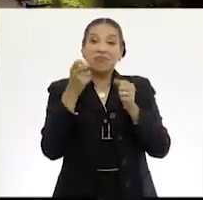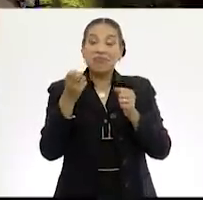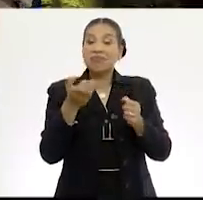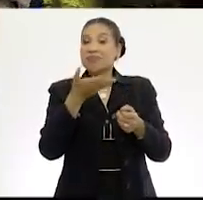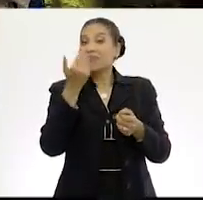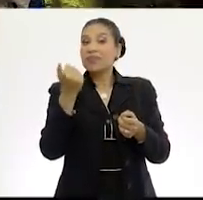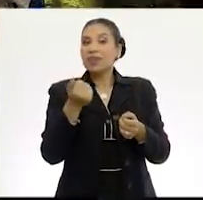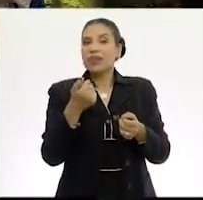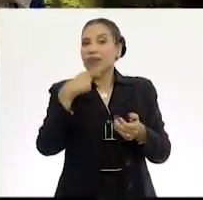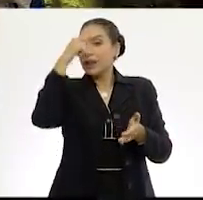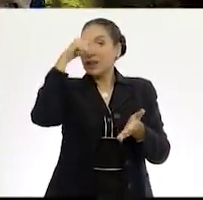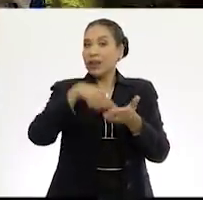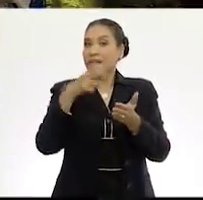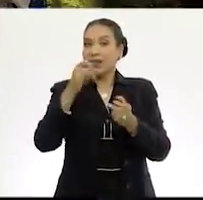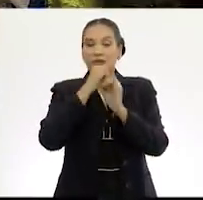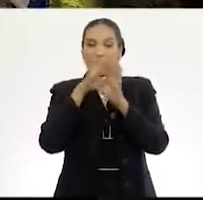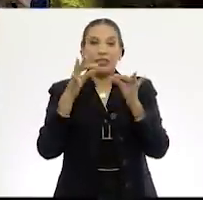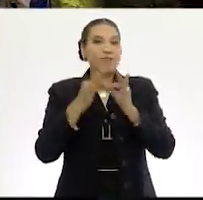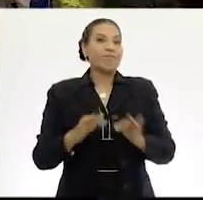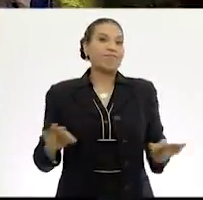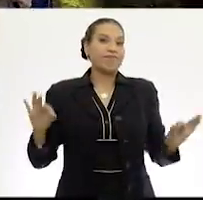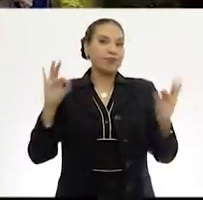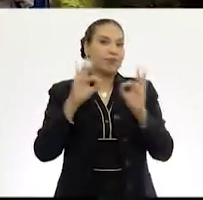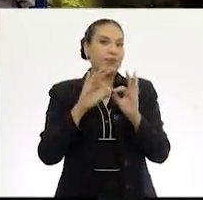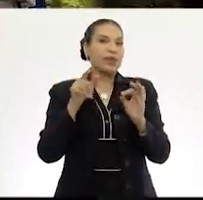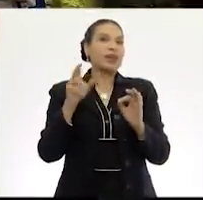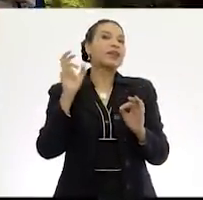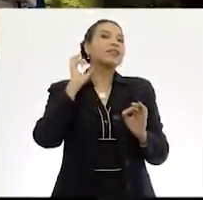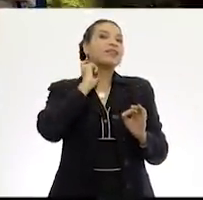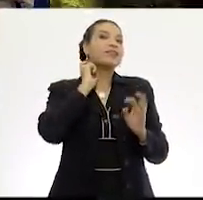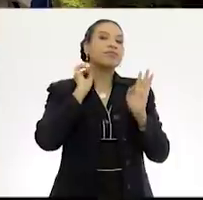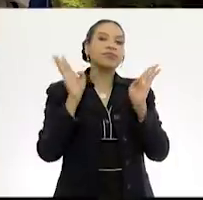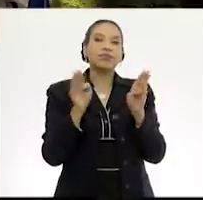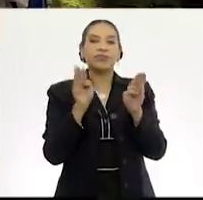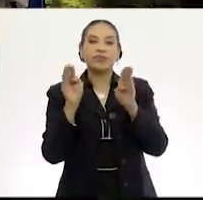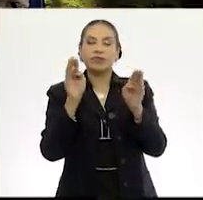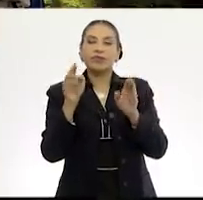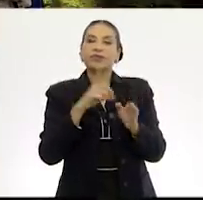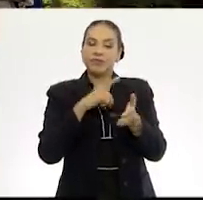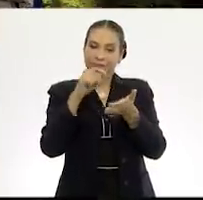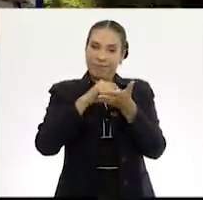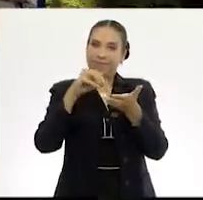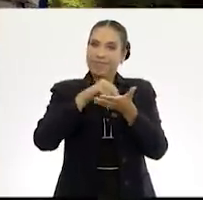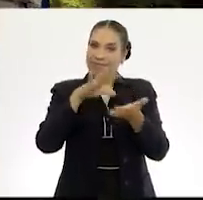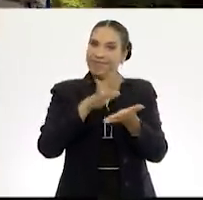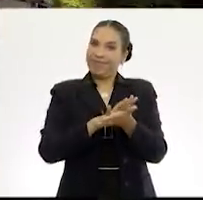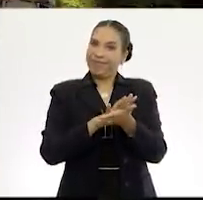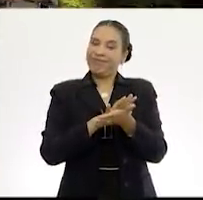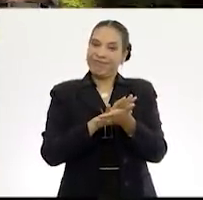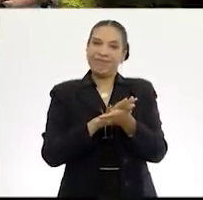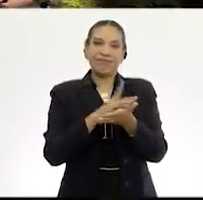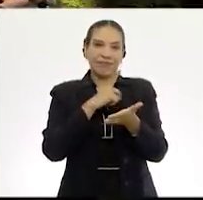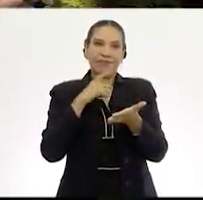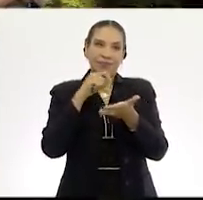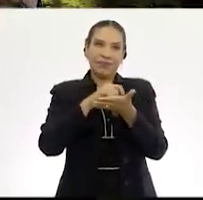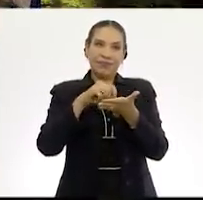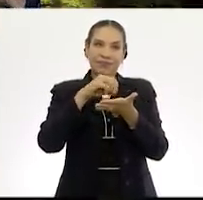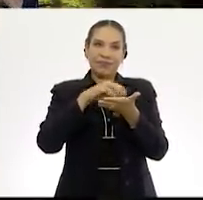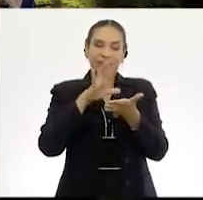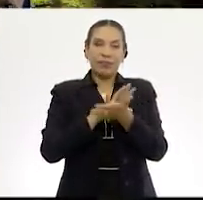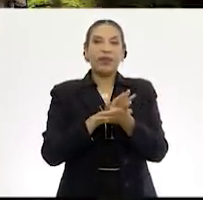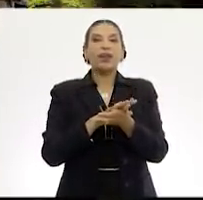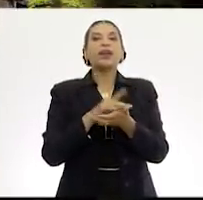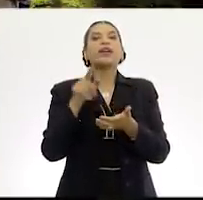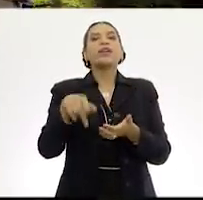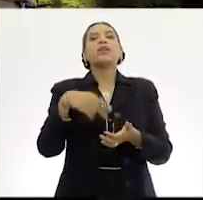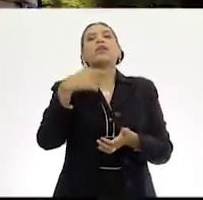Creo que esa es una información relevante sobre los murciélagos. Habría que anotarlo, Ton. Sí, hay que anotarlo. Además